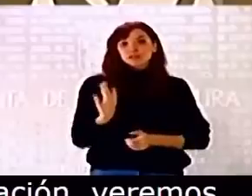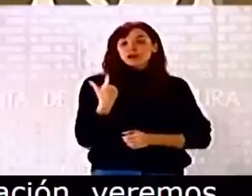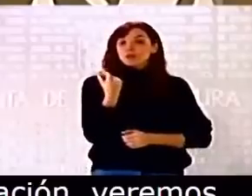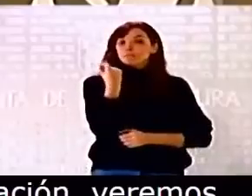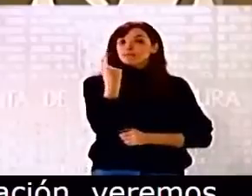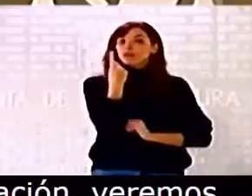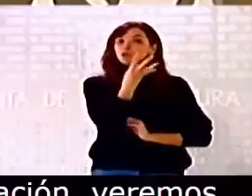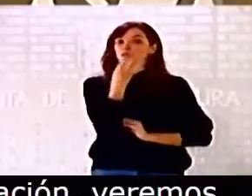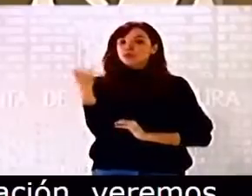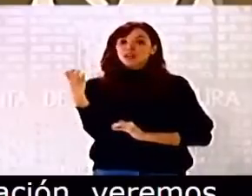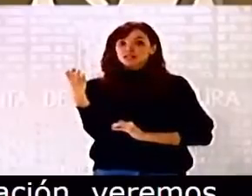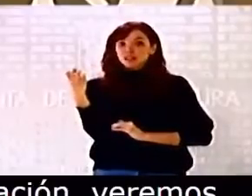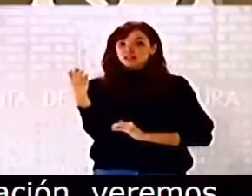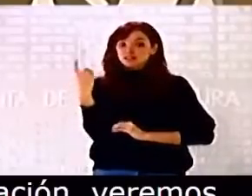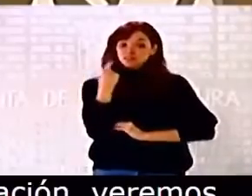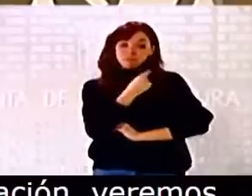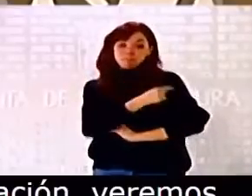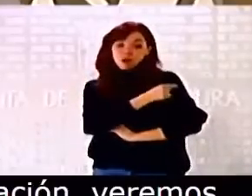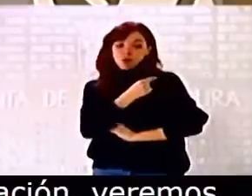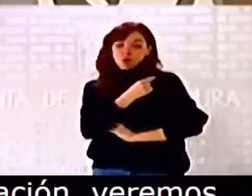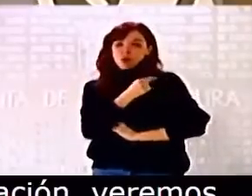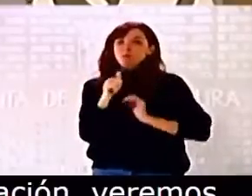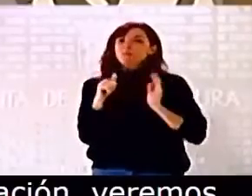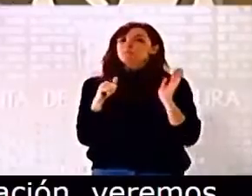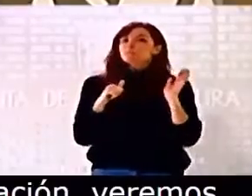1.400 dosis de vacunas,